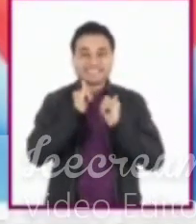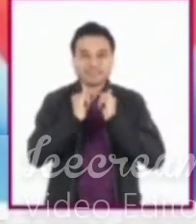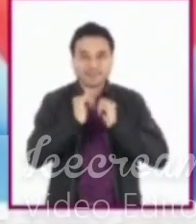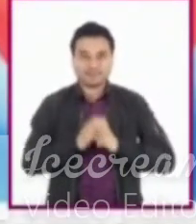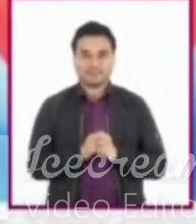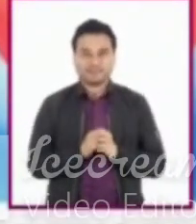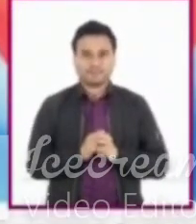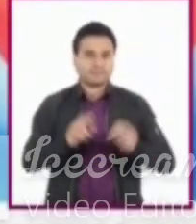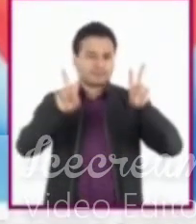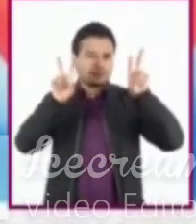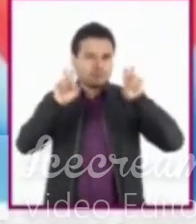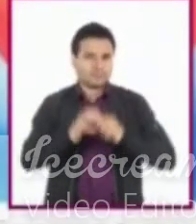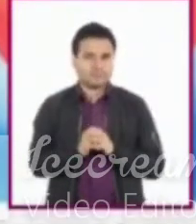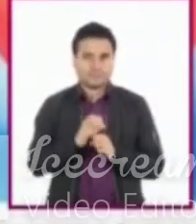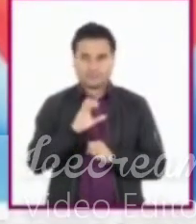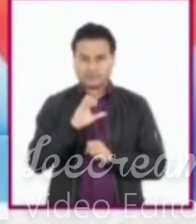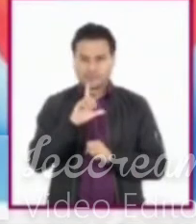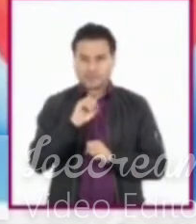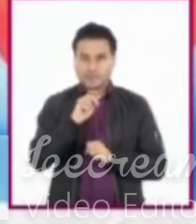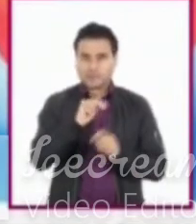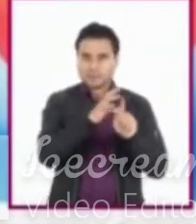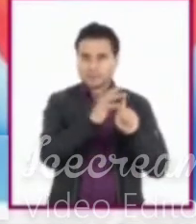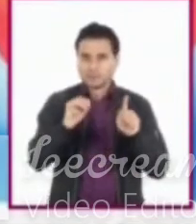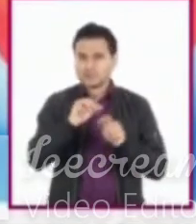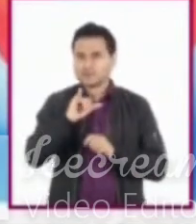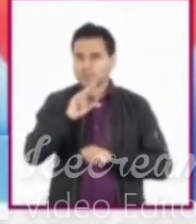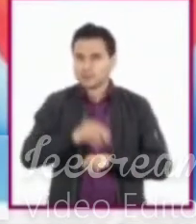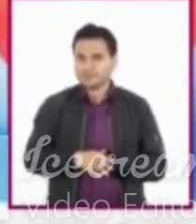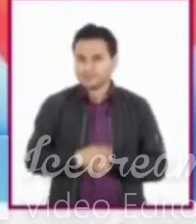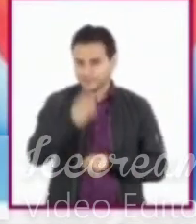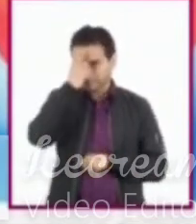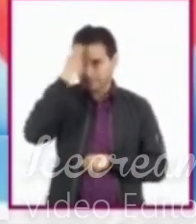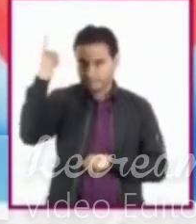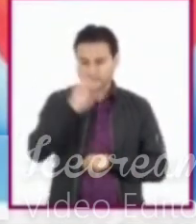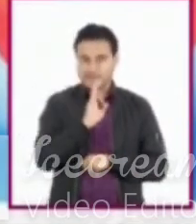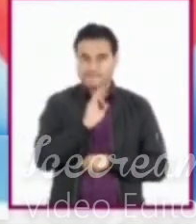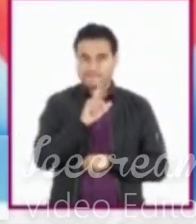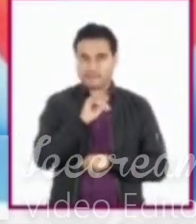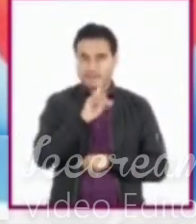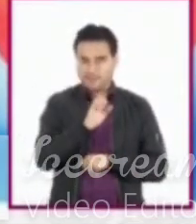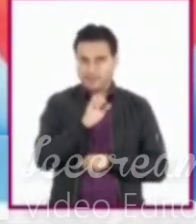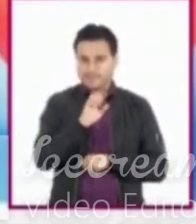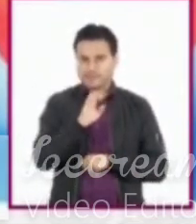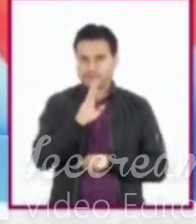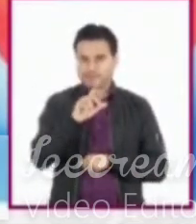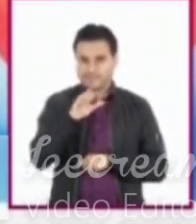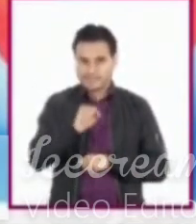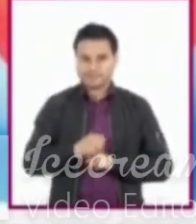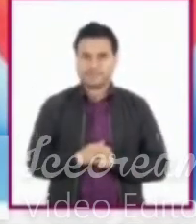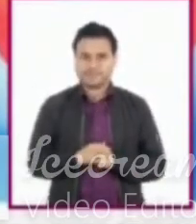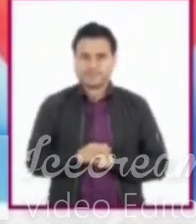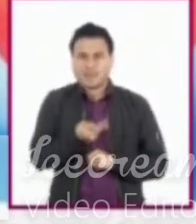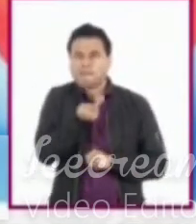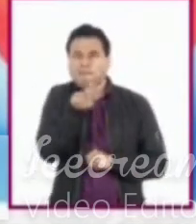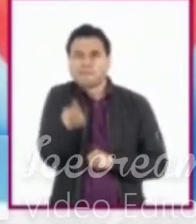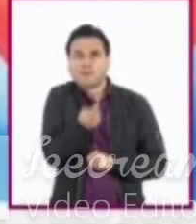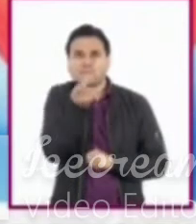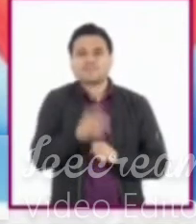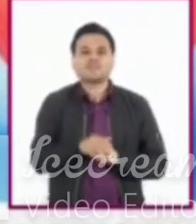¿Clonar o no clonar? Luis Felipe Briz. Si alguien nos preguntara ¿a quién nos gustaría